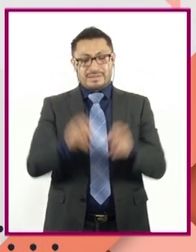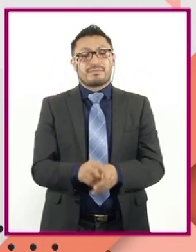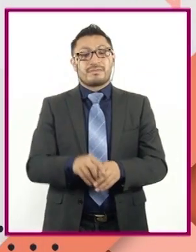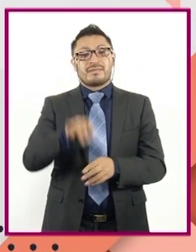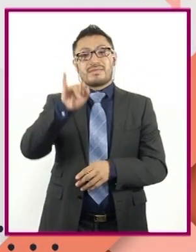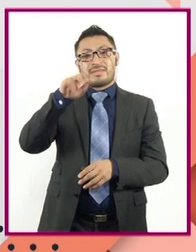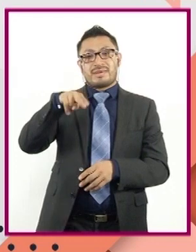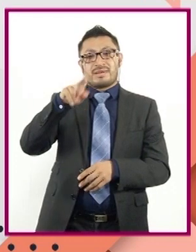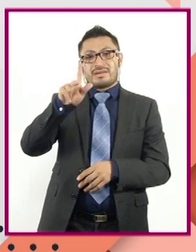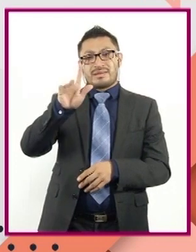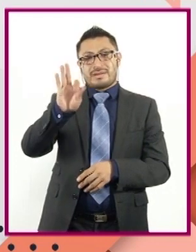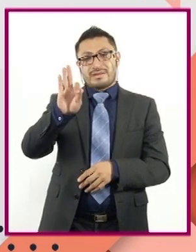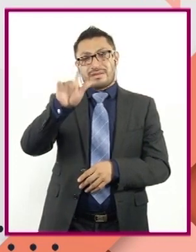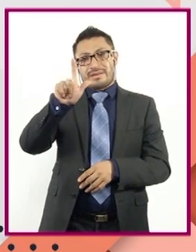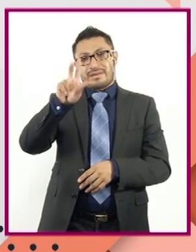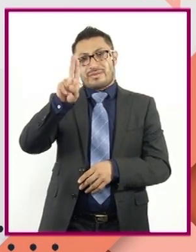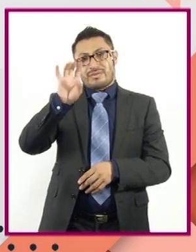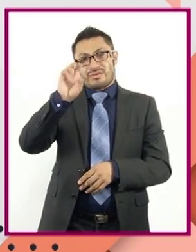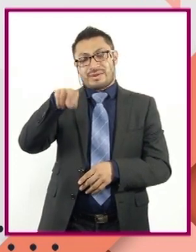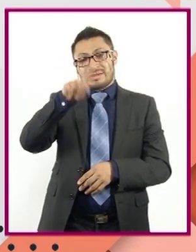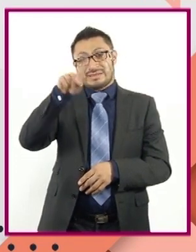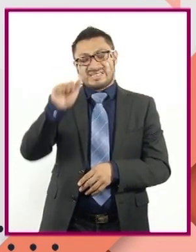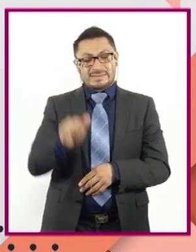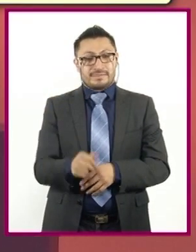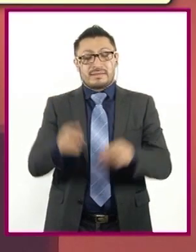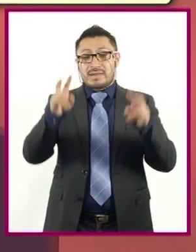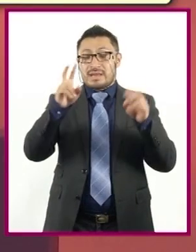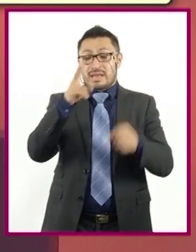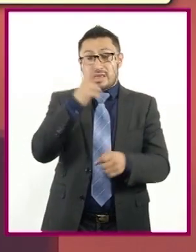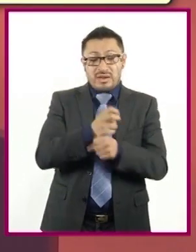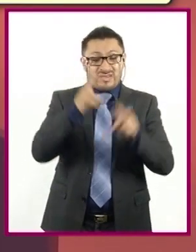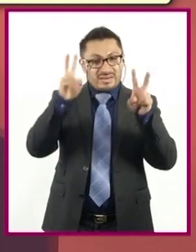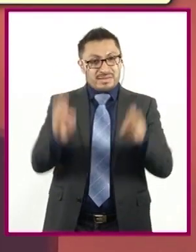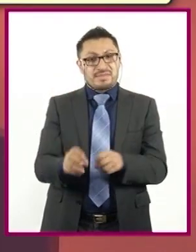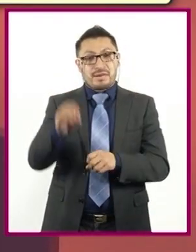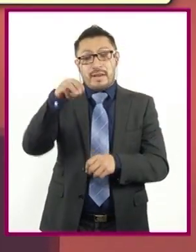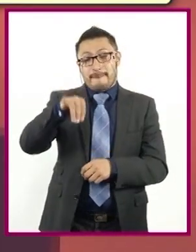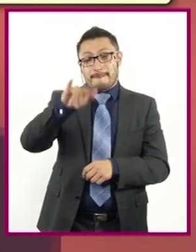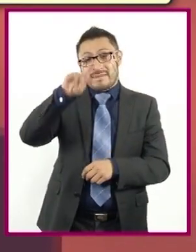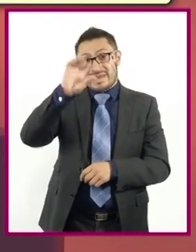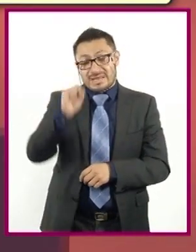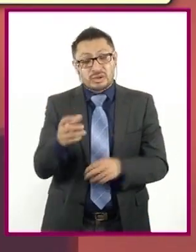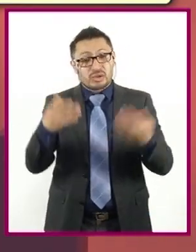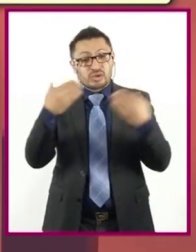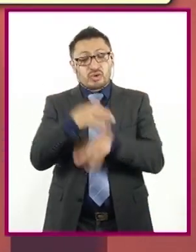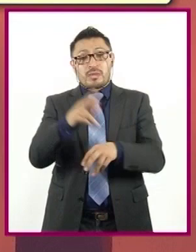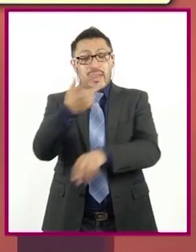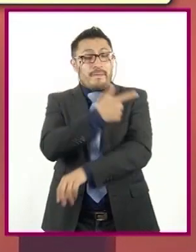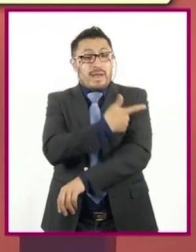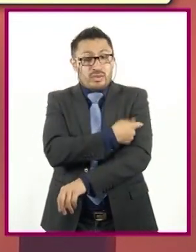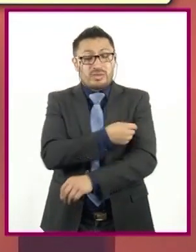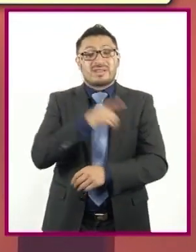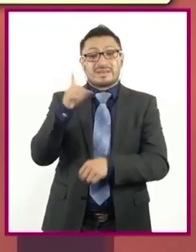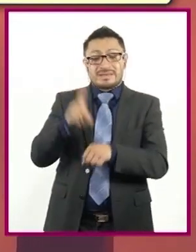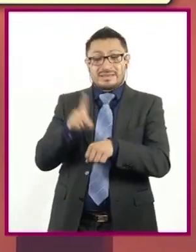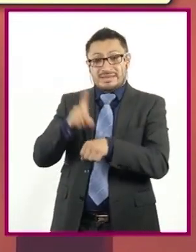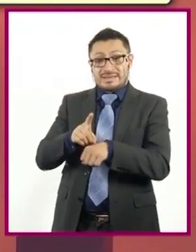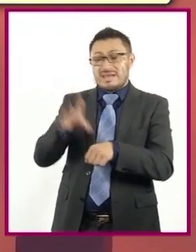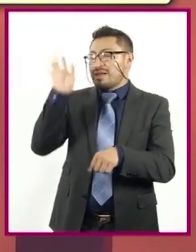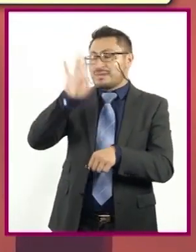influenza. Subtema: los mitos de la vacuna. Los mitos que rodean la vacuna, el doctor Jorge Ramos